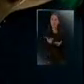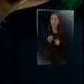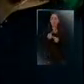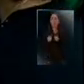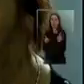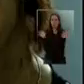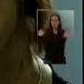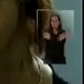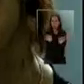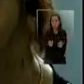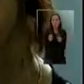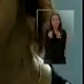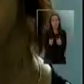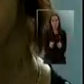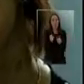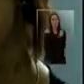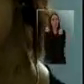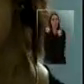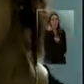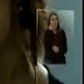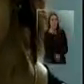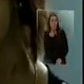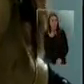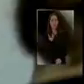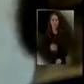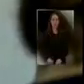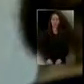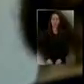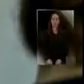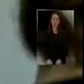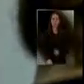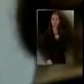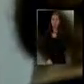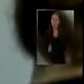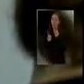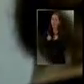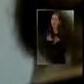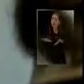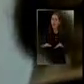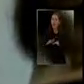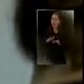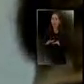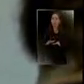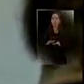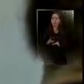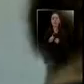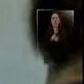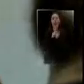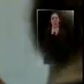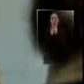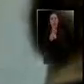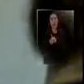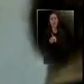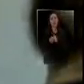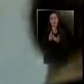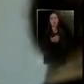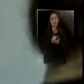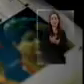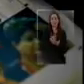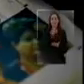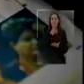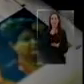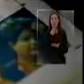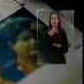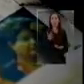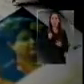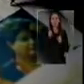hay varios consejos que ella puede poner en práctica. Lo que usted tiene que hacer es esencialmente un cambio hacia un estilo de vida más